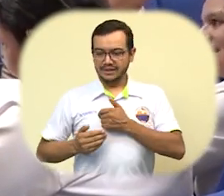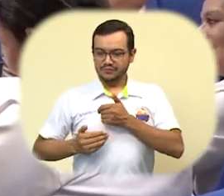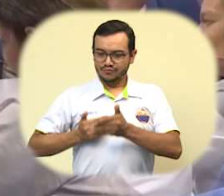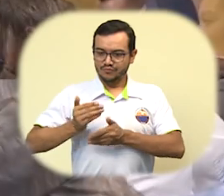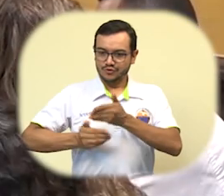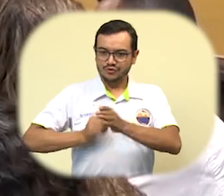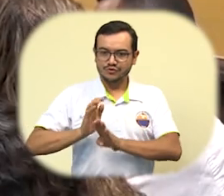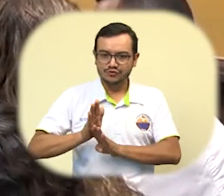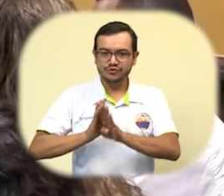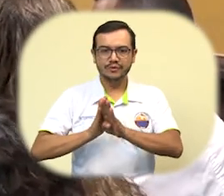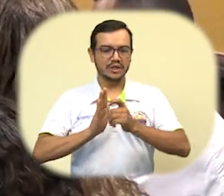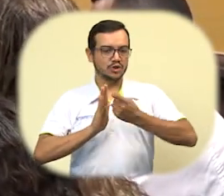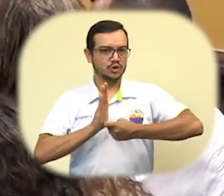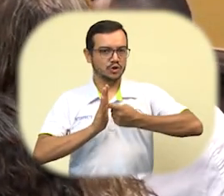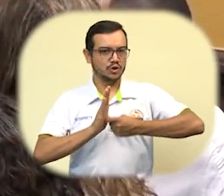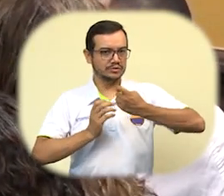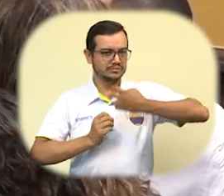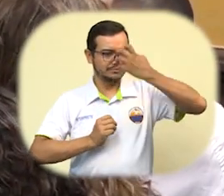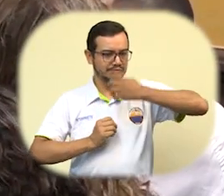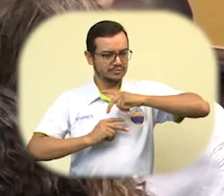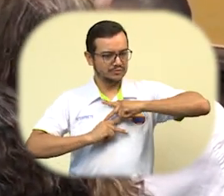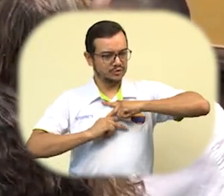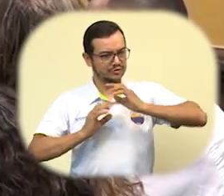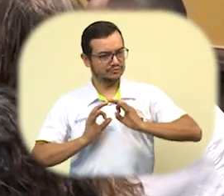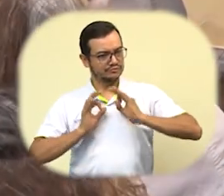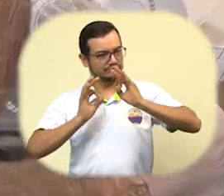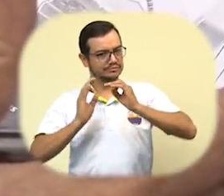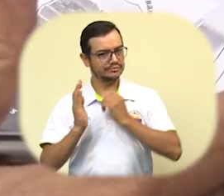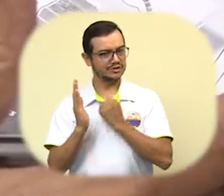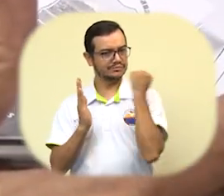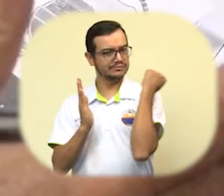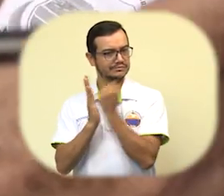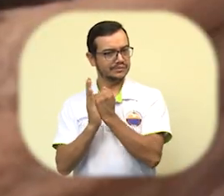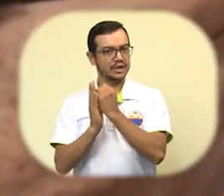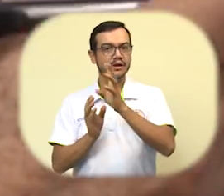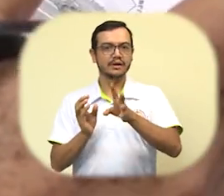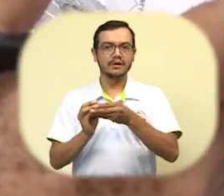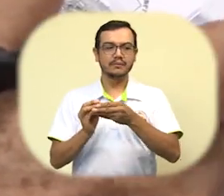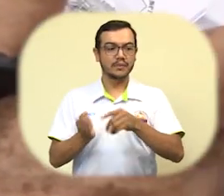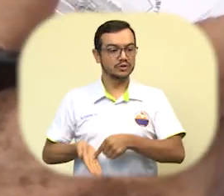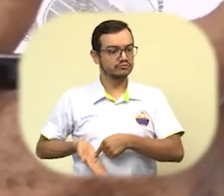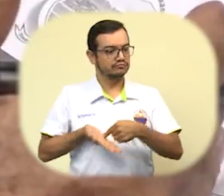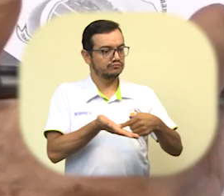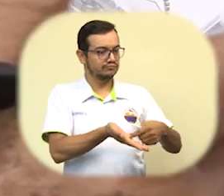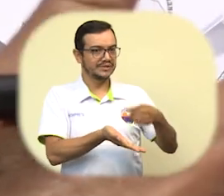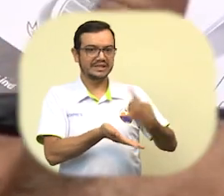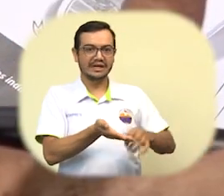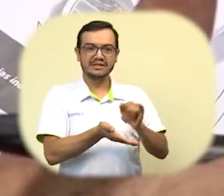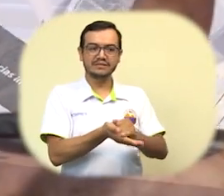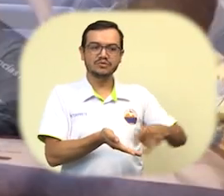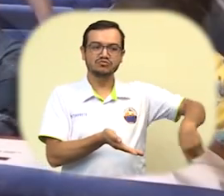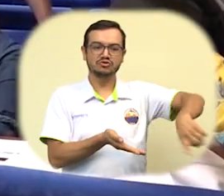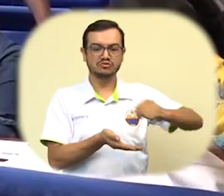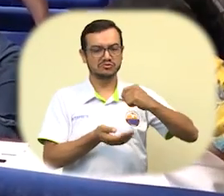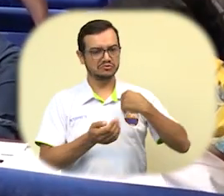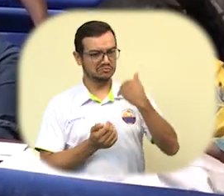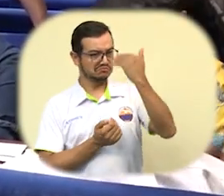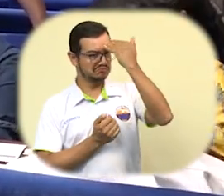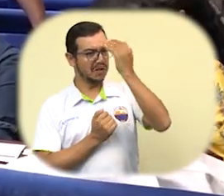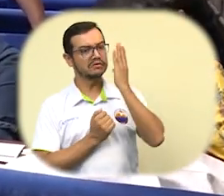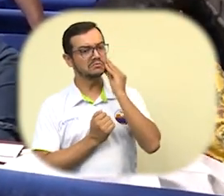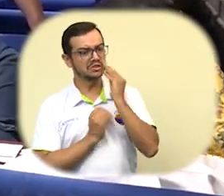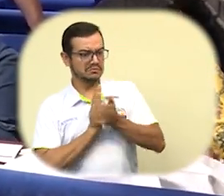de autoevaluación con fines de renovación de acreditación institucional de alta calidad y que pone a disposición de la región sus